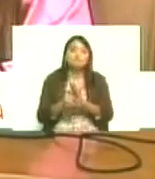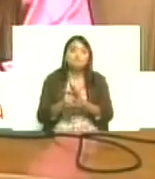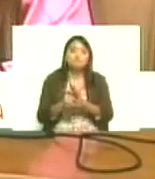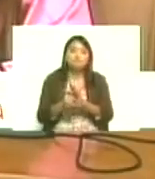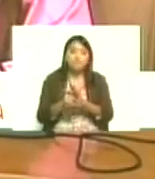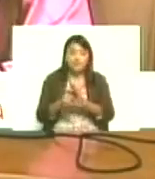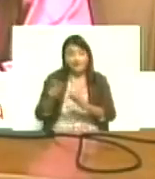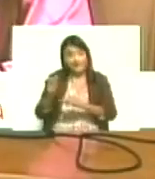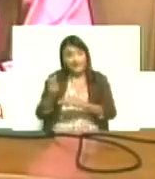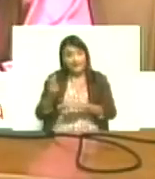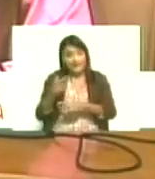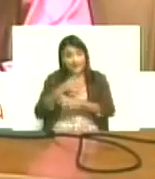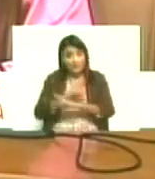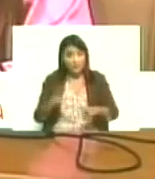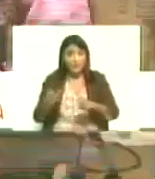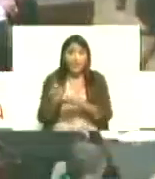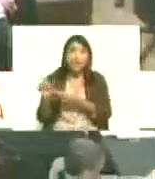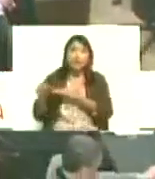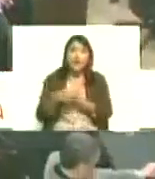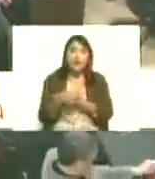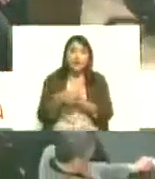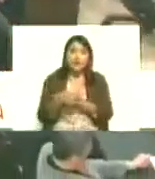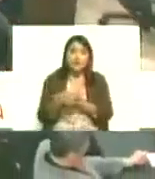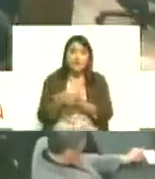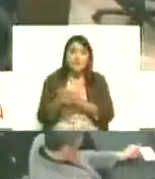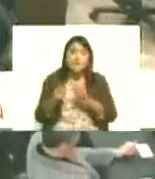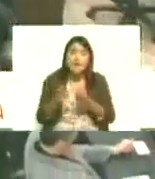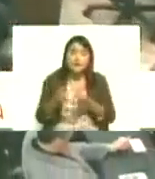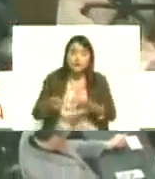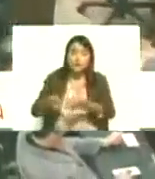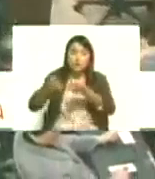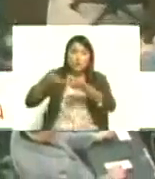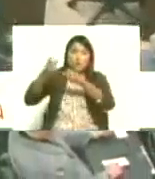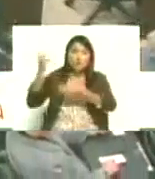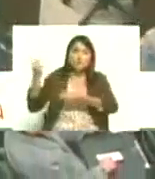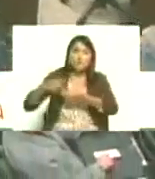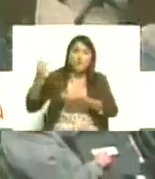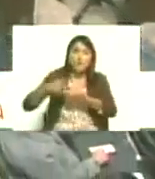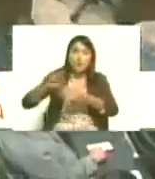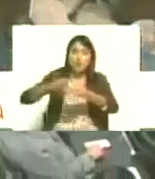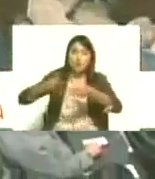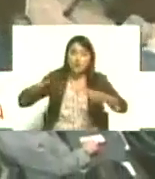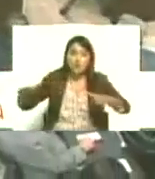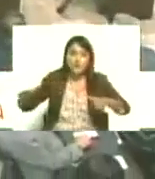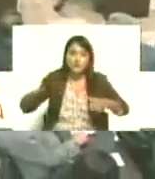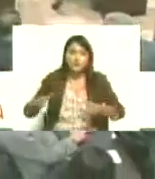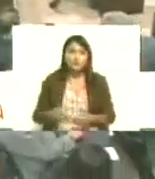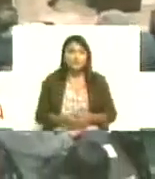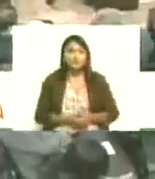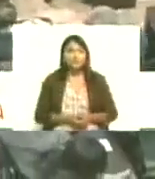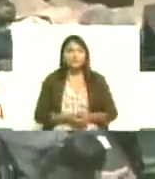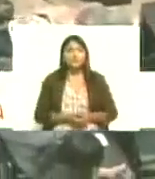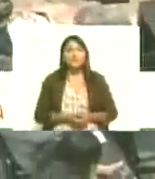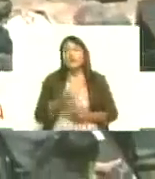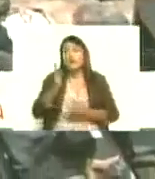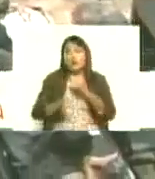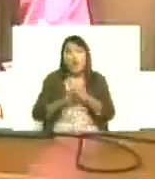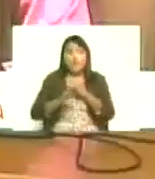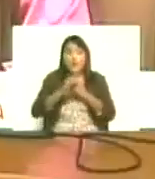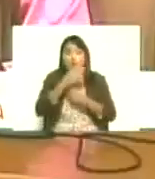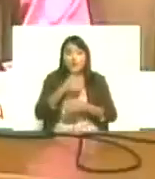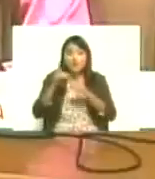República Cooperativa de Guyana para la explotación petrolera en territorio marítimo por